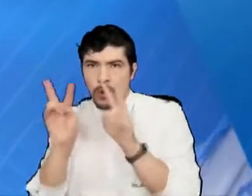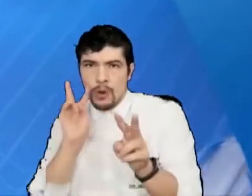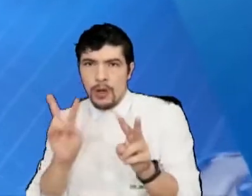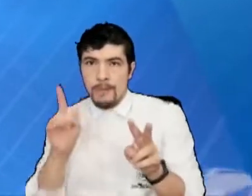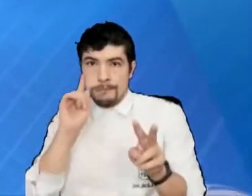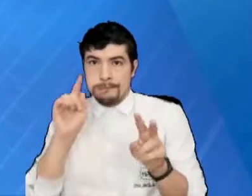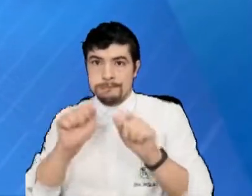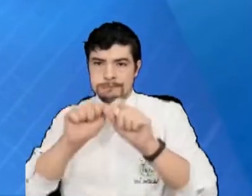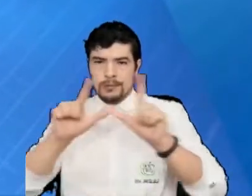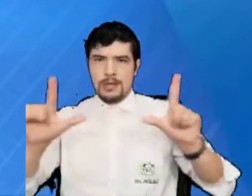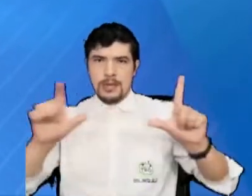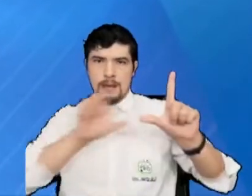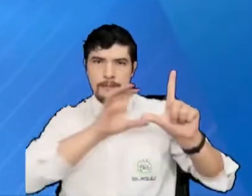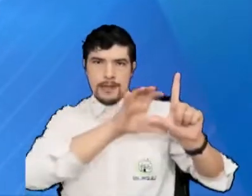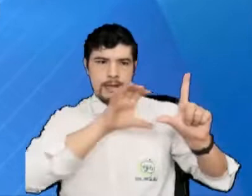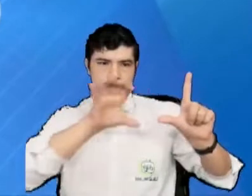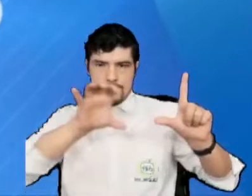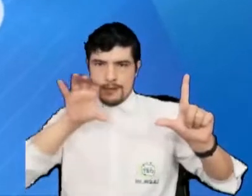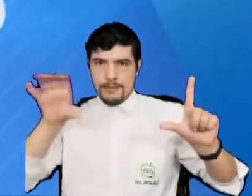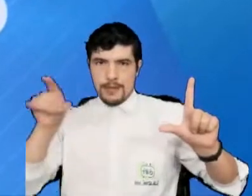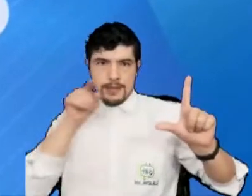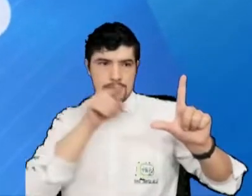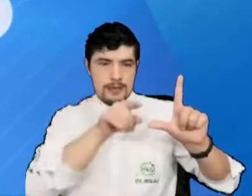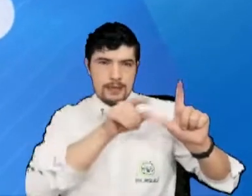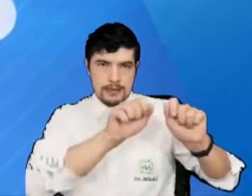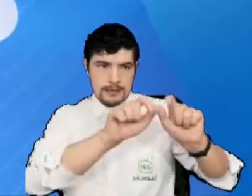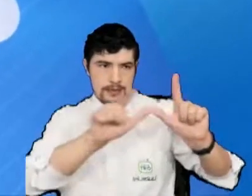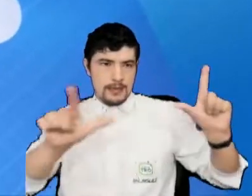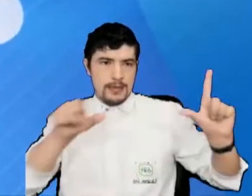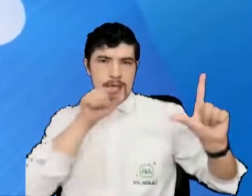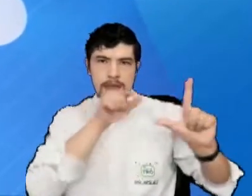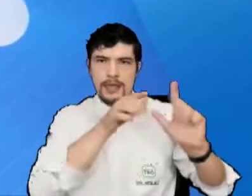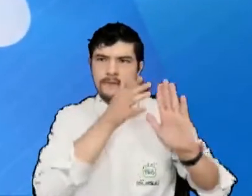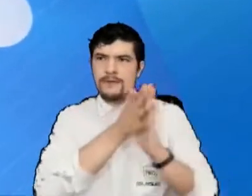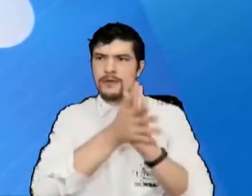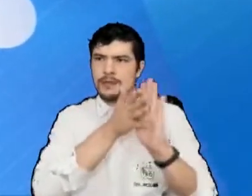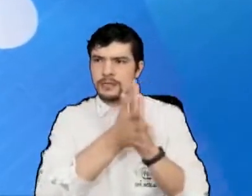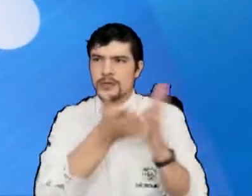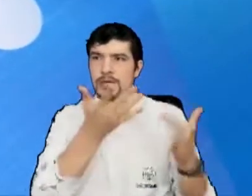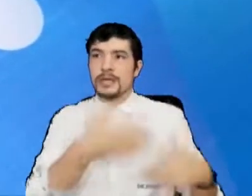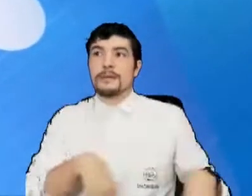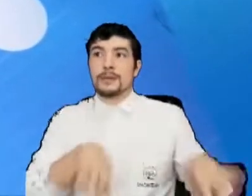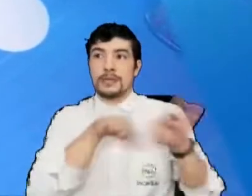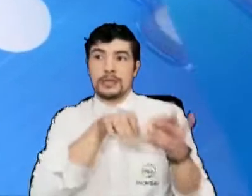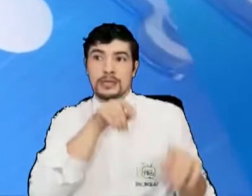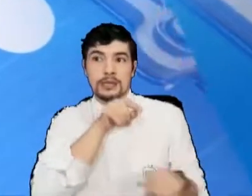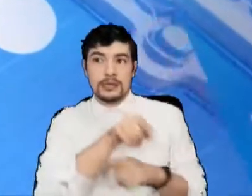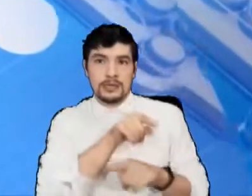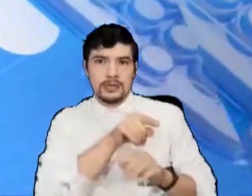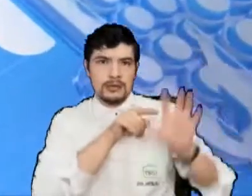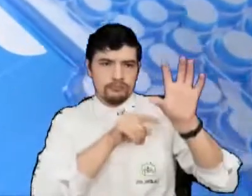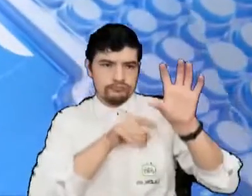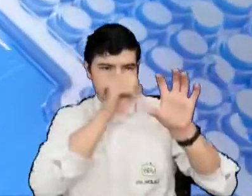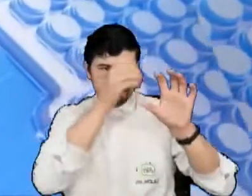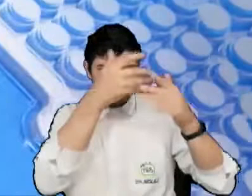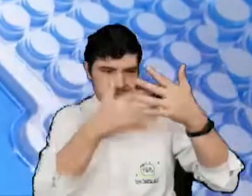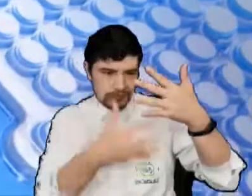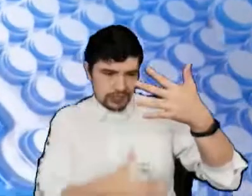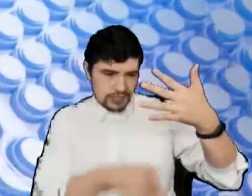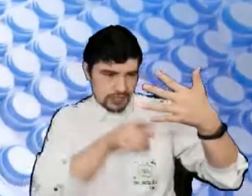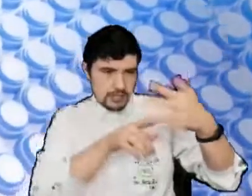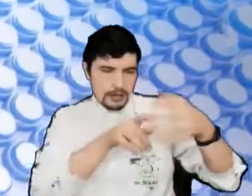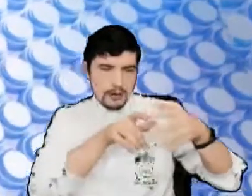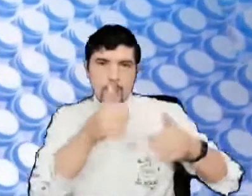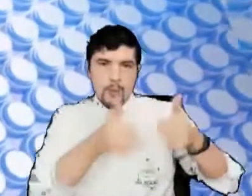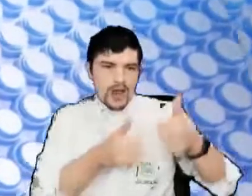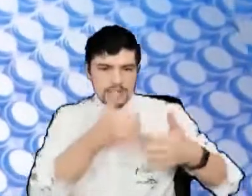tres secciones. Un banner donde van a encontrar información importante, las categorías de los productos que estamos manejando